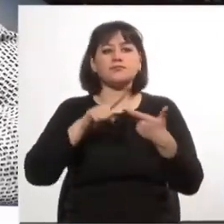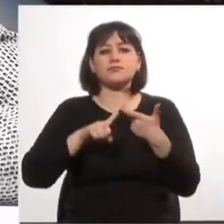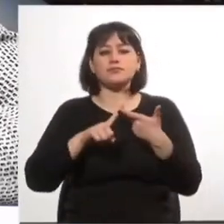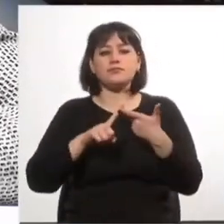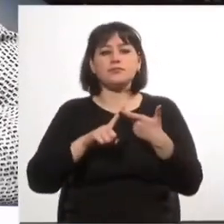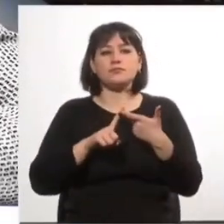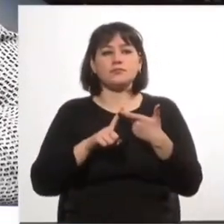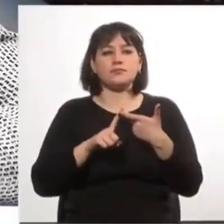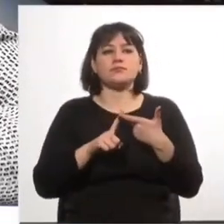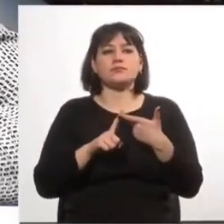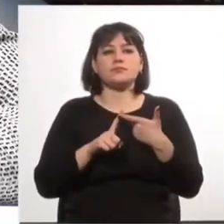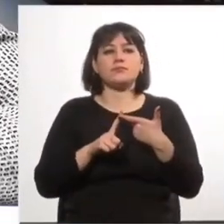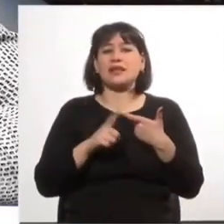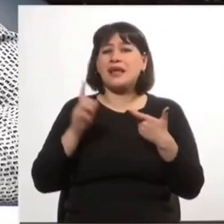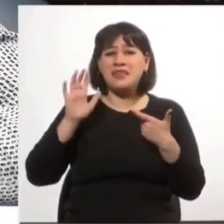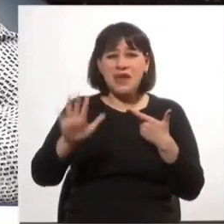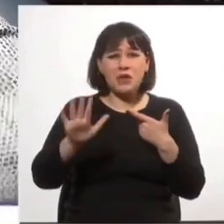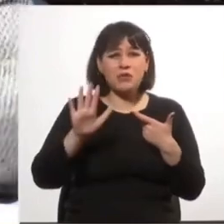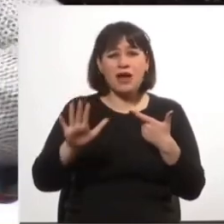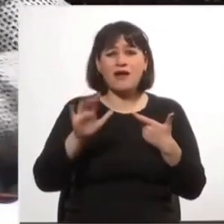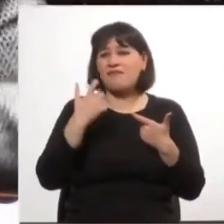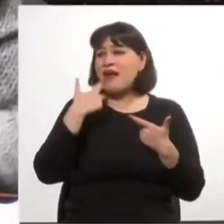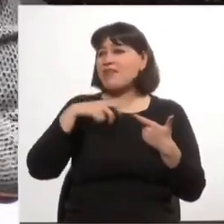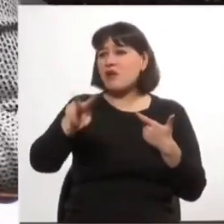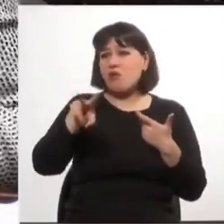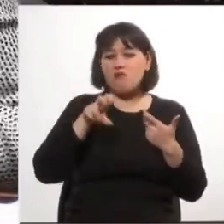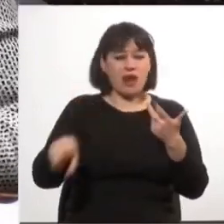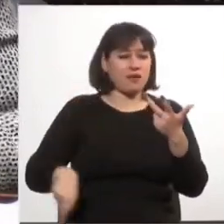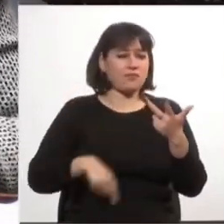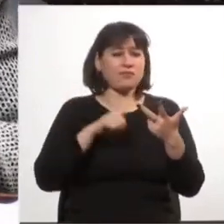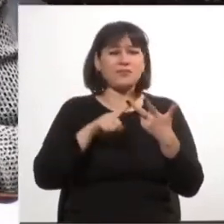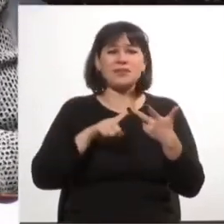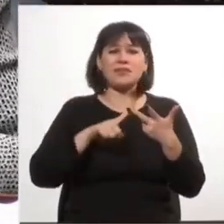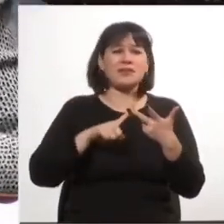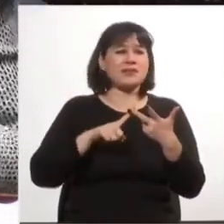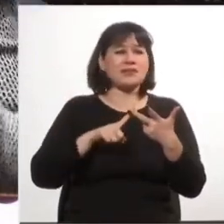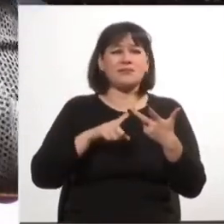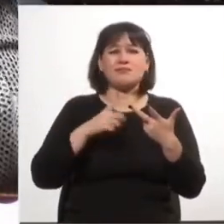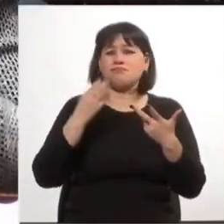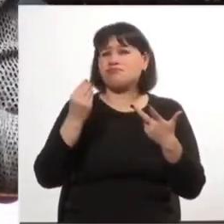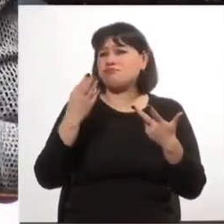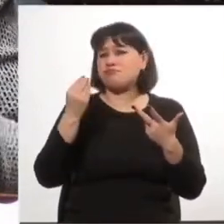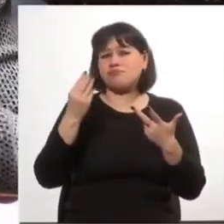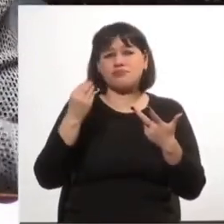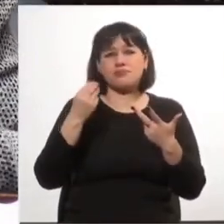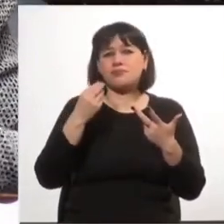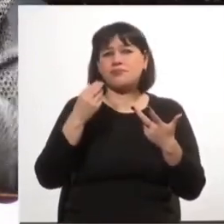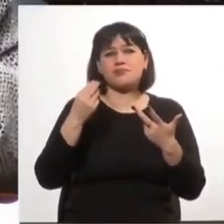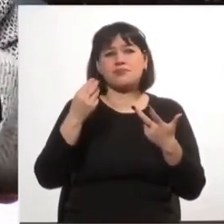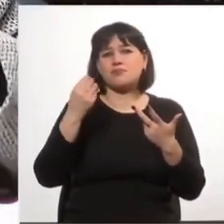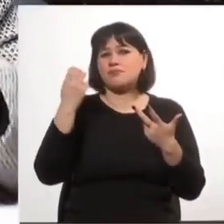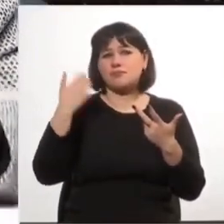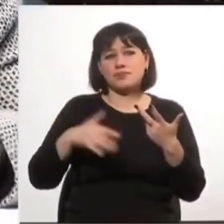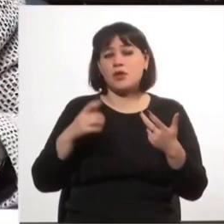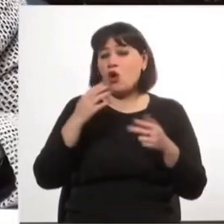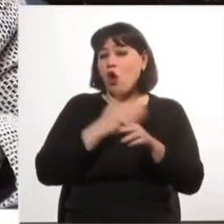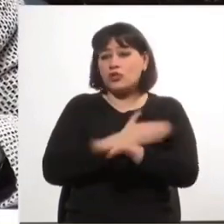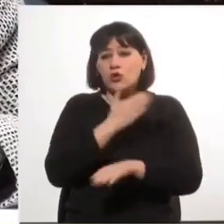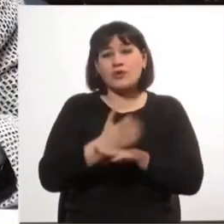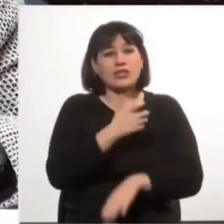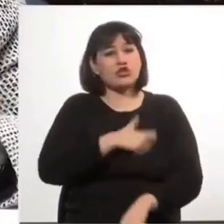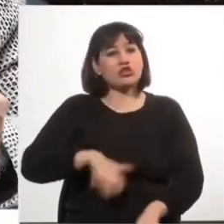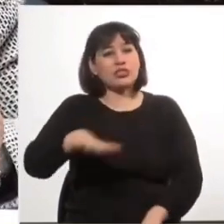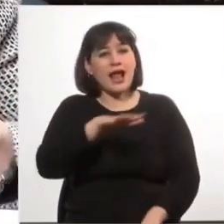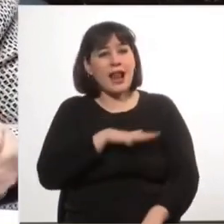unas deudas incobrables, con una altísima morosidad que además traía la consecuencia social de mucha gente